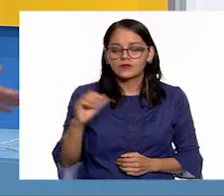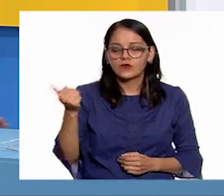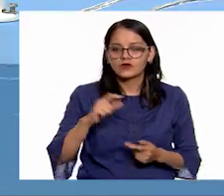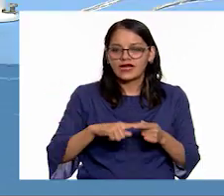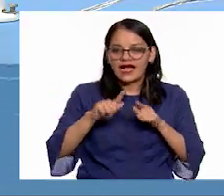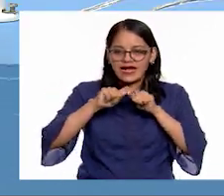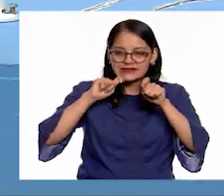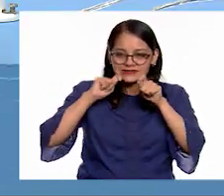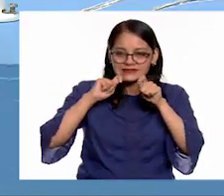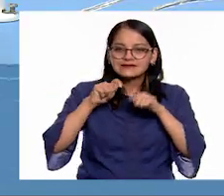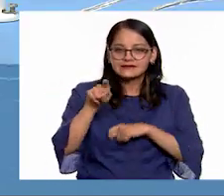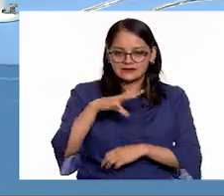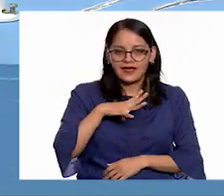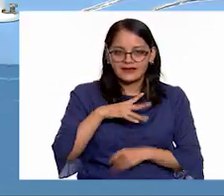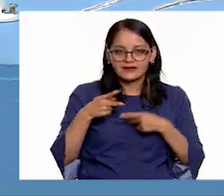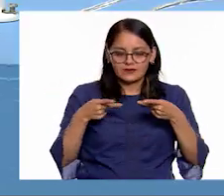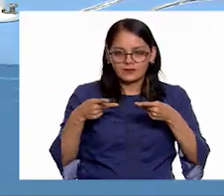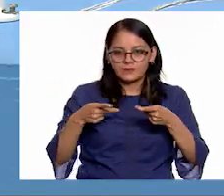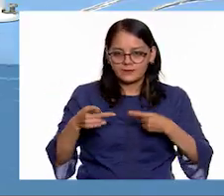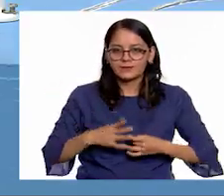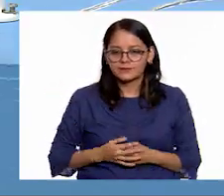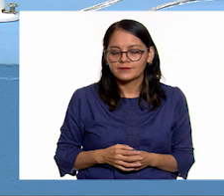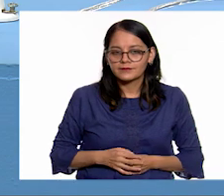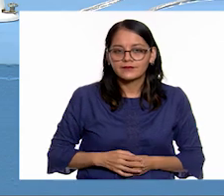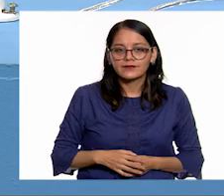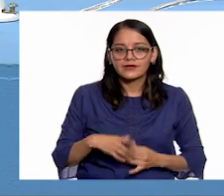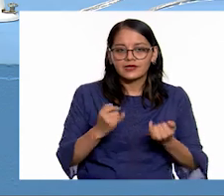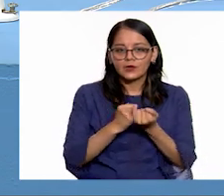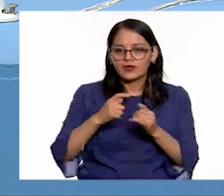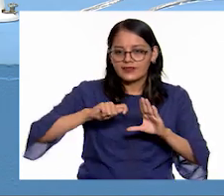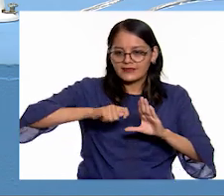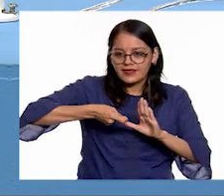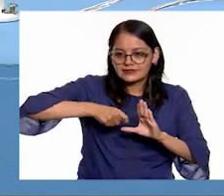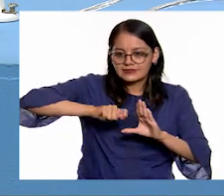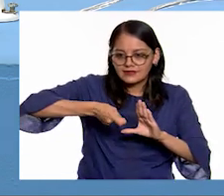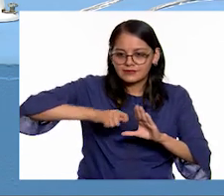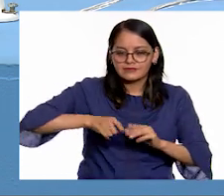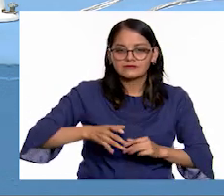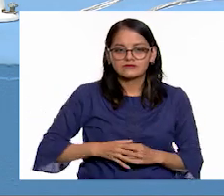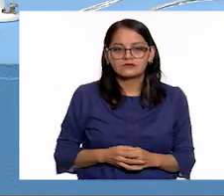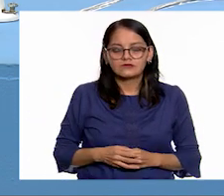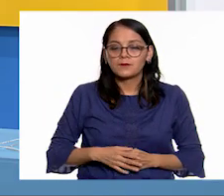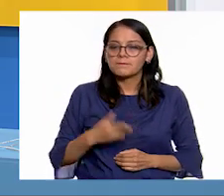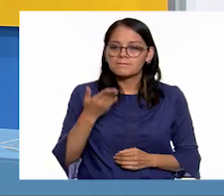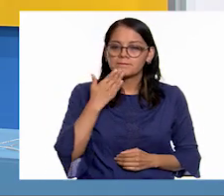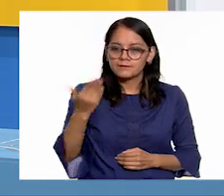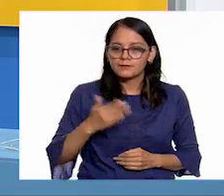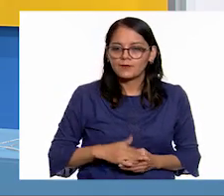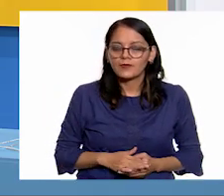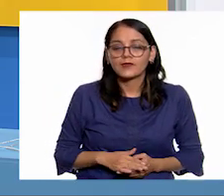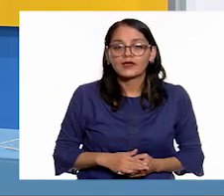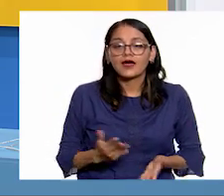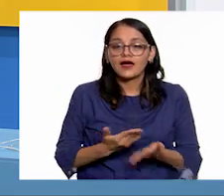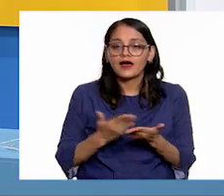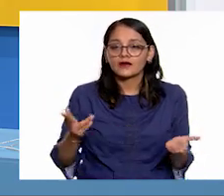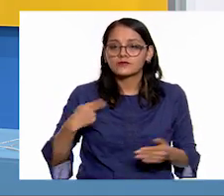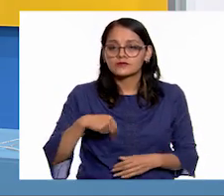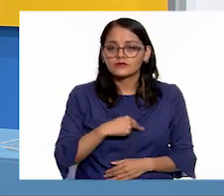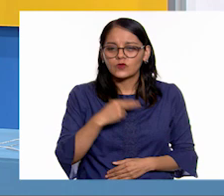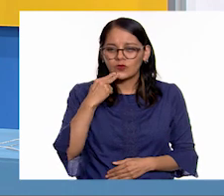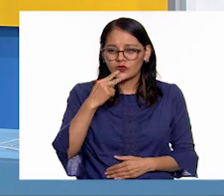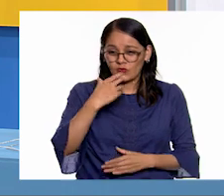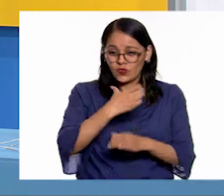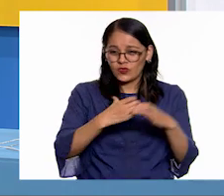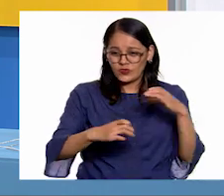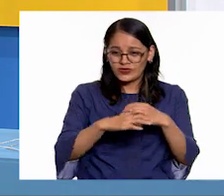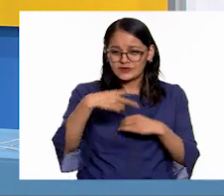cinta, que ya la tengo aquí preparada, y tenemos un desarmador. Bien, ahora vamos a ir colocando cada